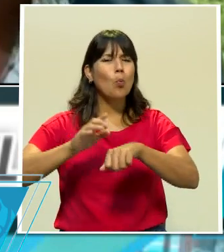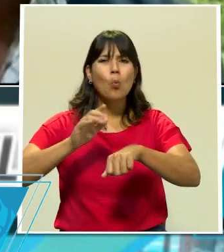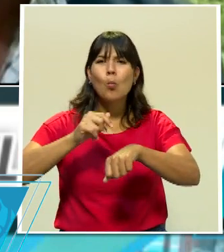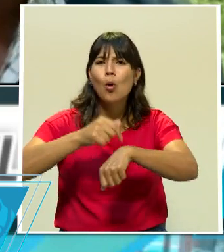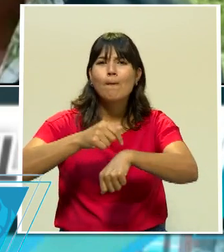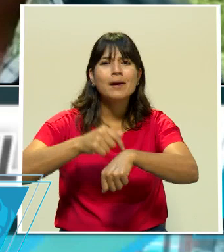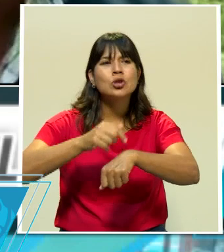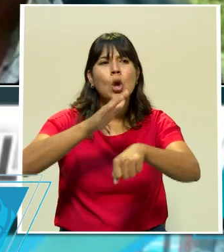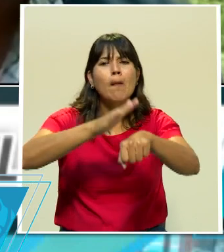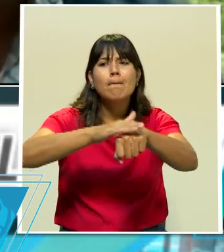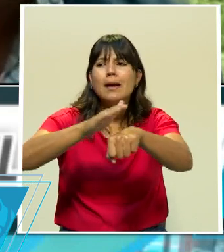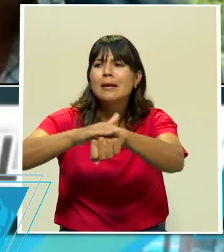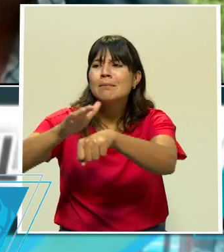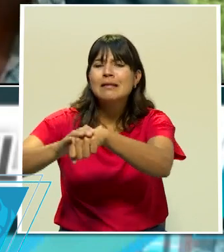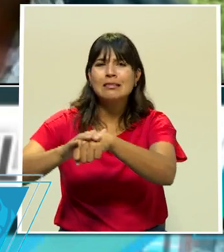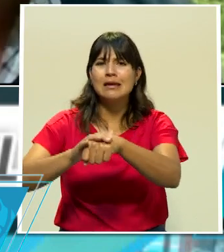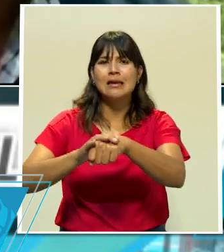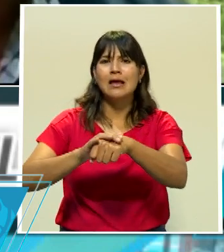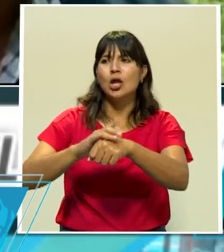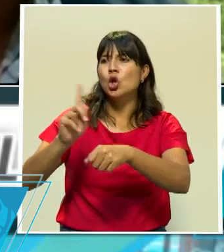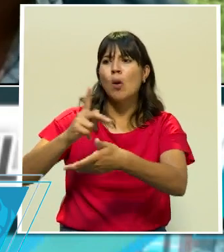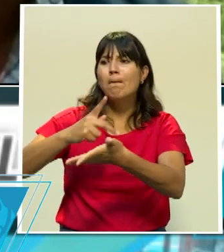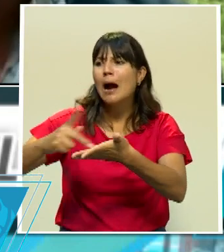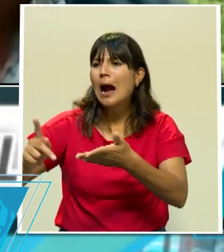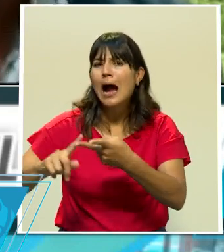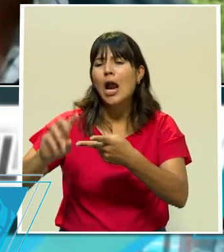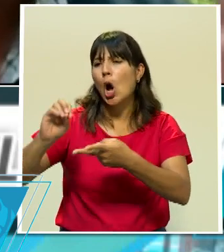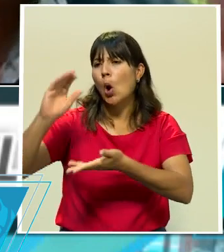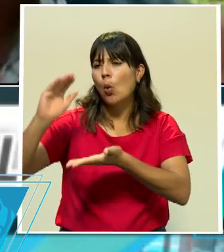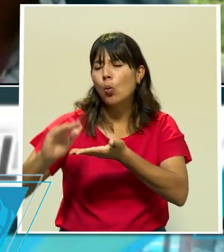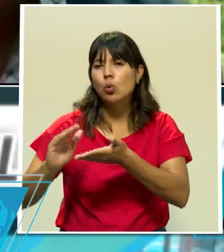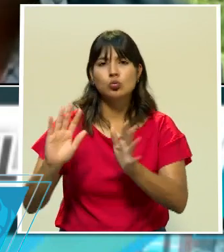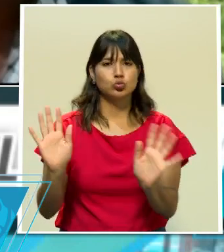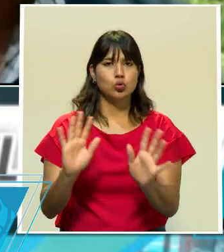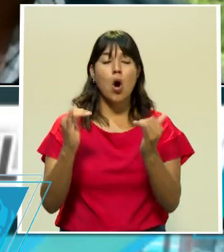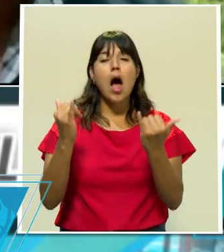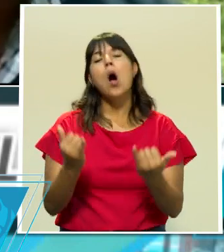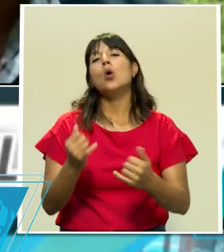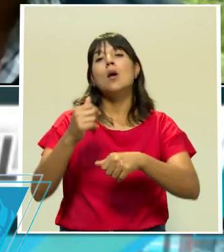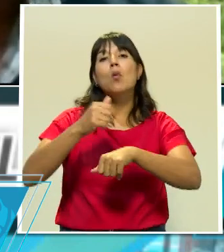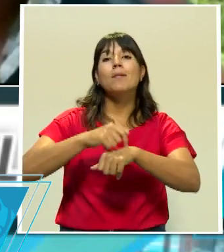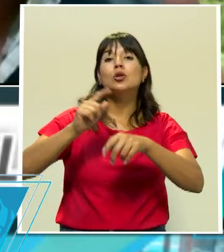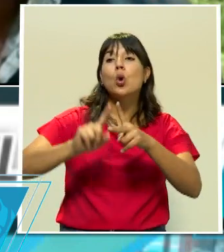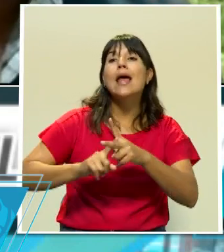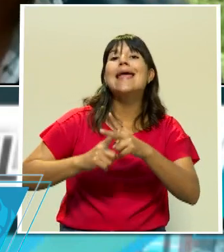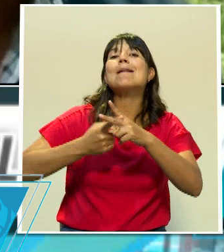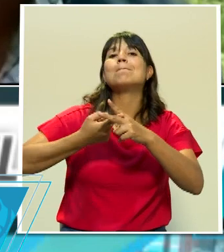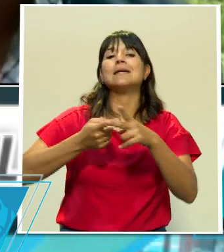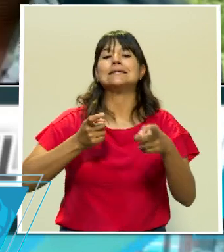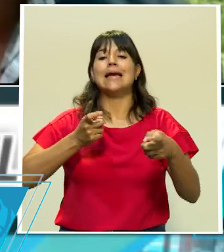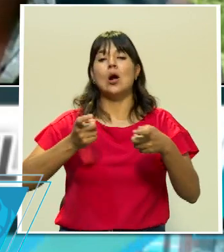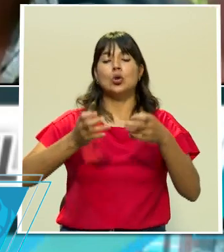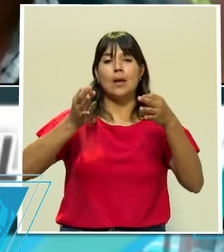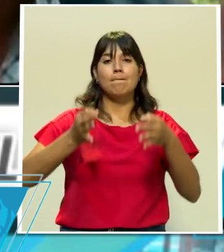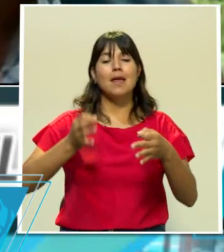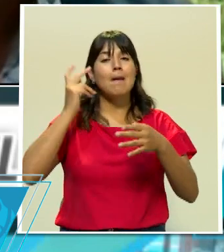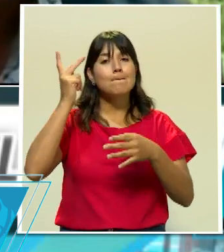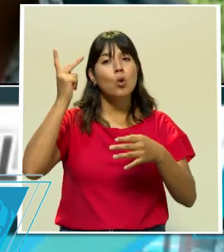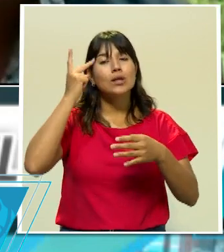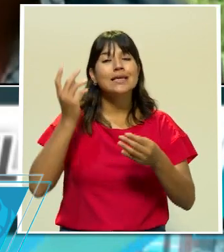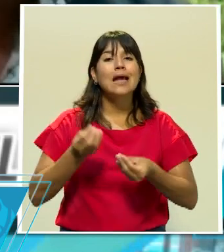exoneraciones por grupos de presión. Es el momento de empezar a racionalizar la política pública para recaudar los